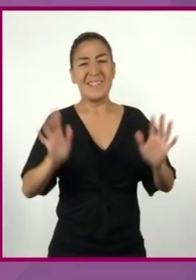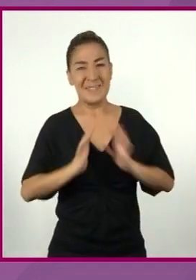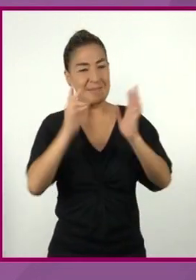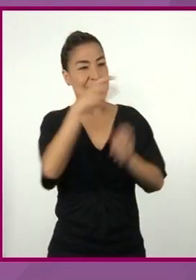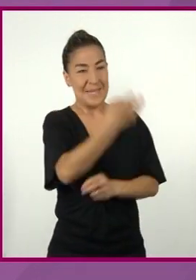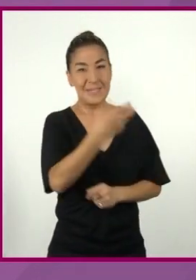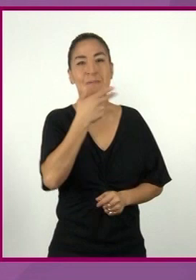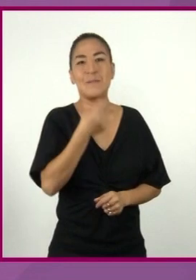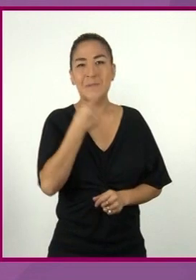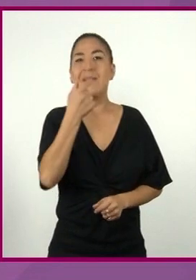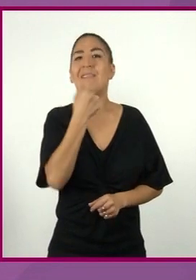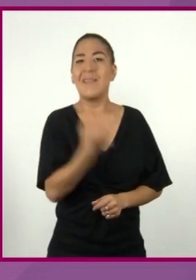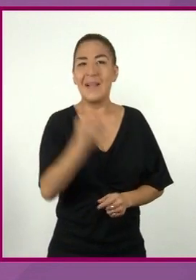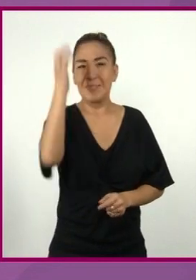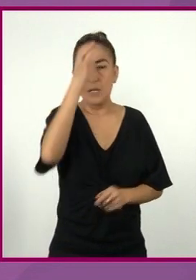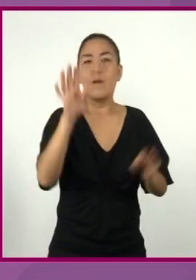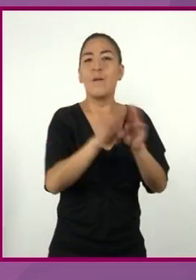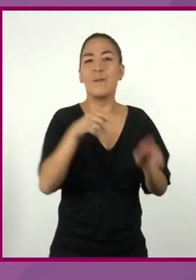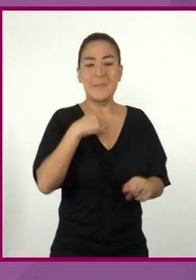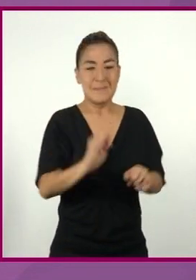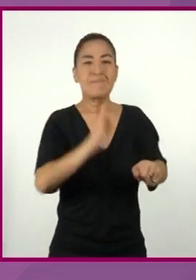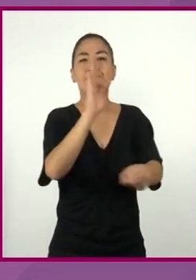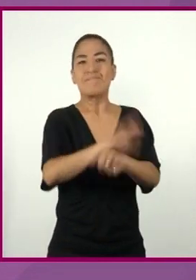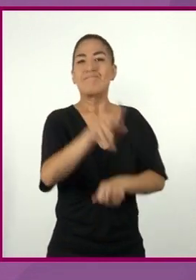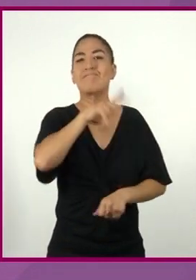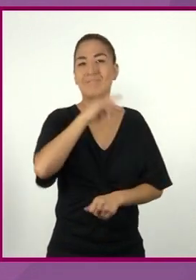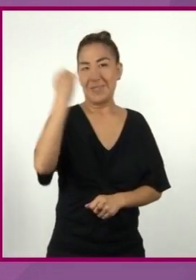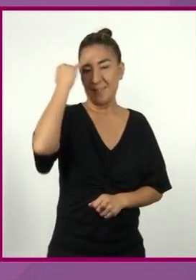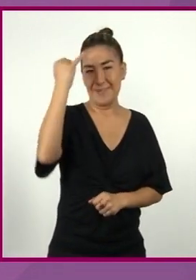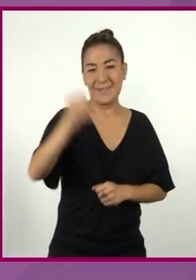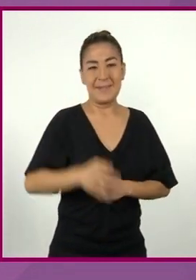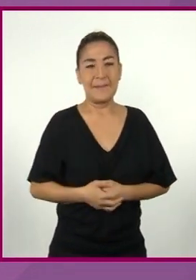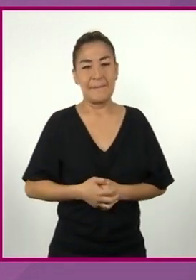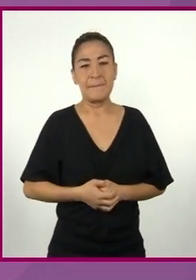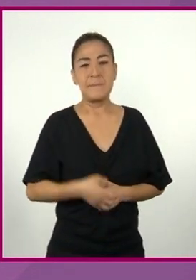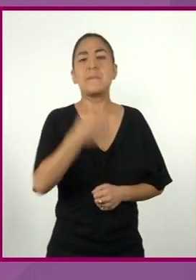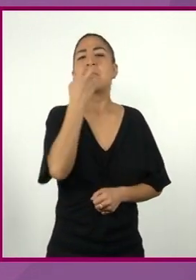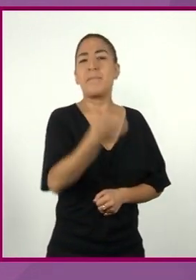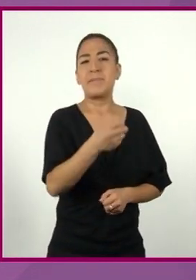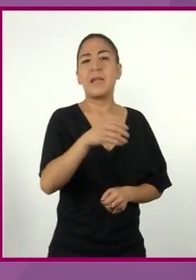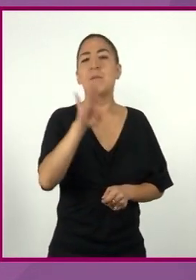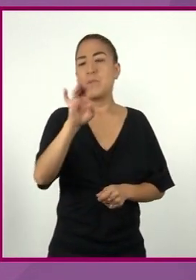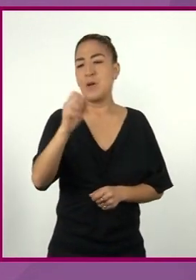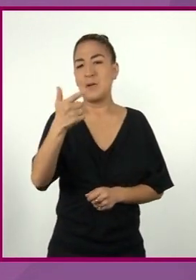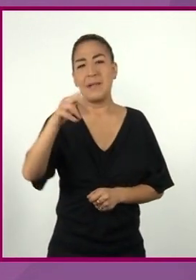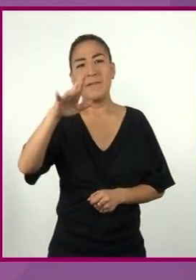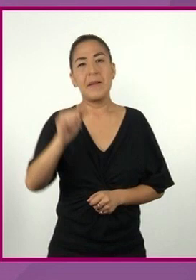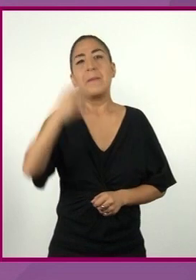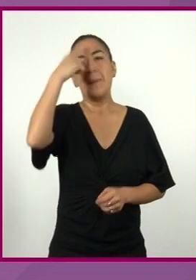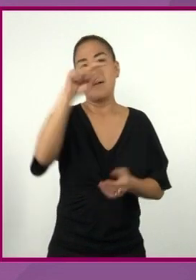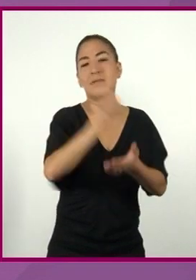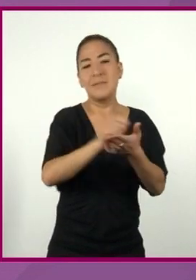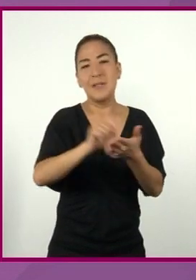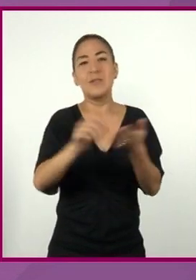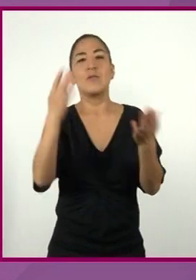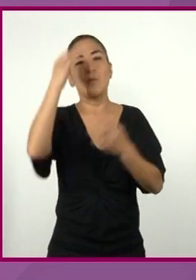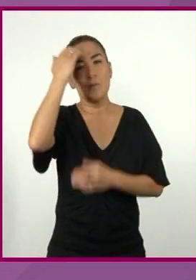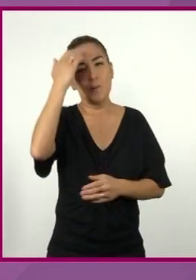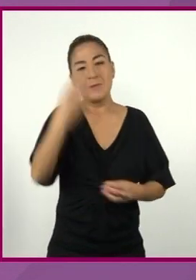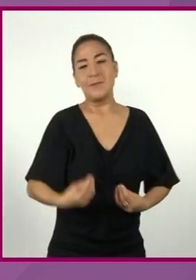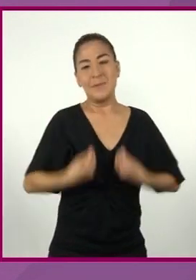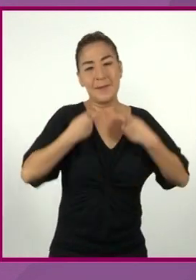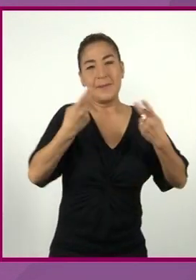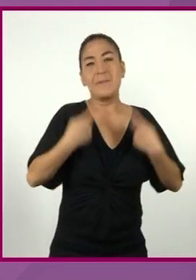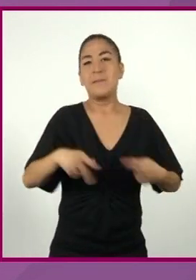hizo pensar en cómo defender mis ideas. Entonces, ¿las biografías se escriben para dar a conocer la vida de las personas y